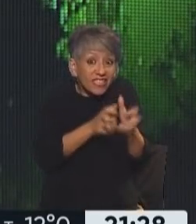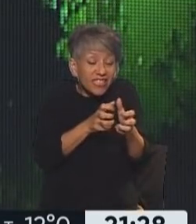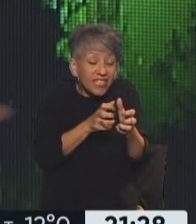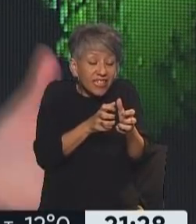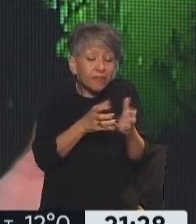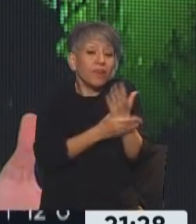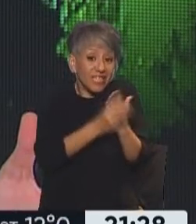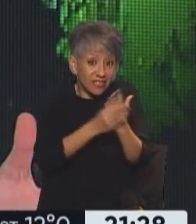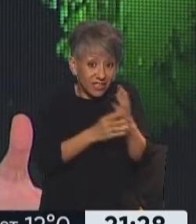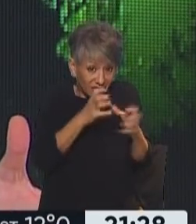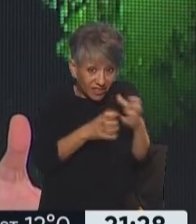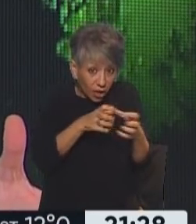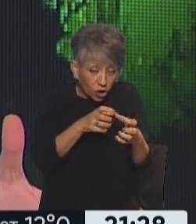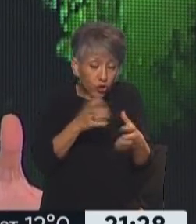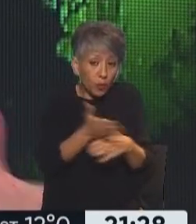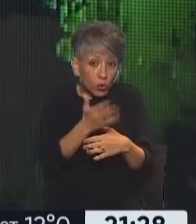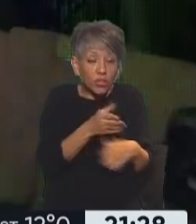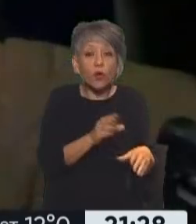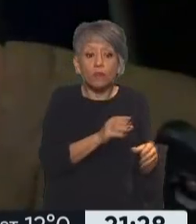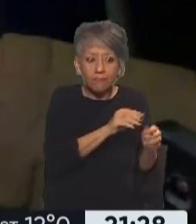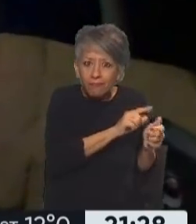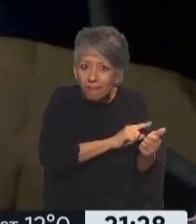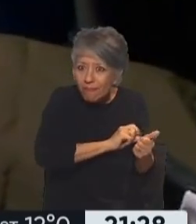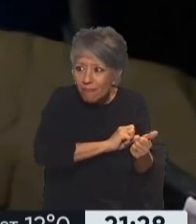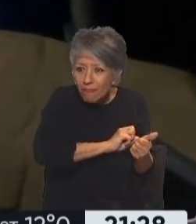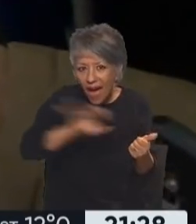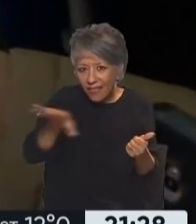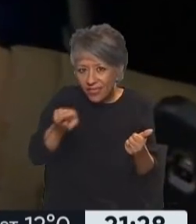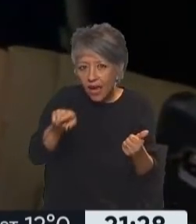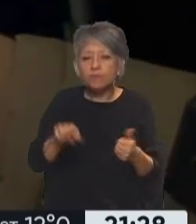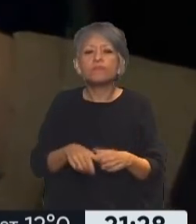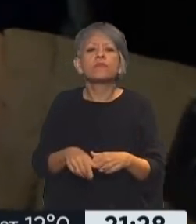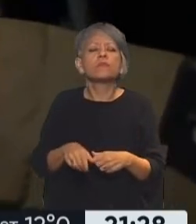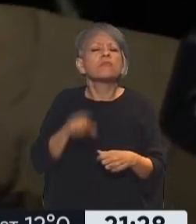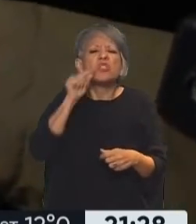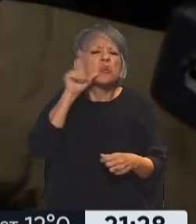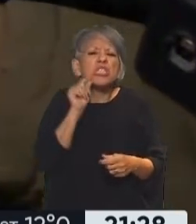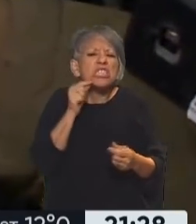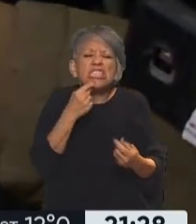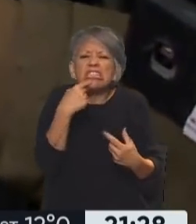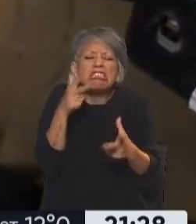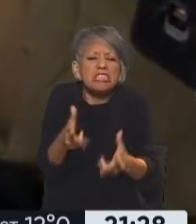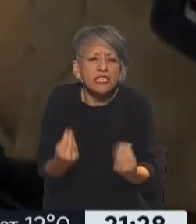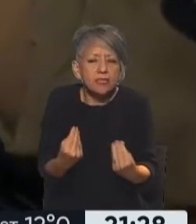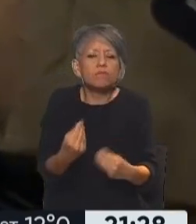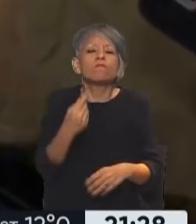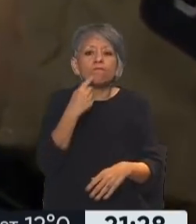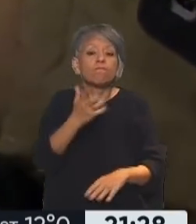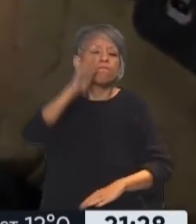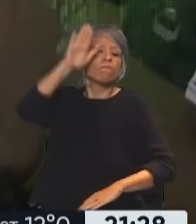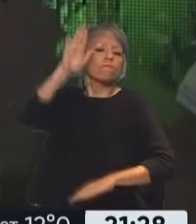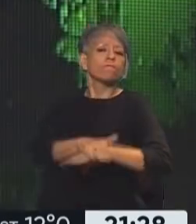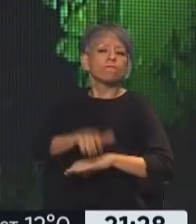se hace cargo porque Alberto Fernández le pide la renuncia, viene a echarle la culpa, si se quiere, o atribuirle la responsabilidad de